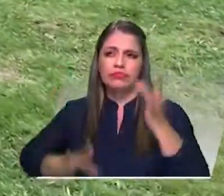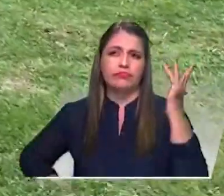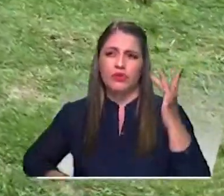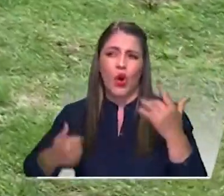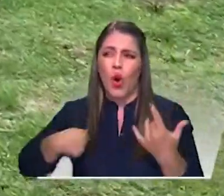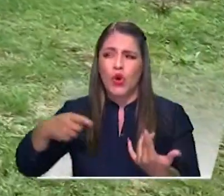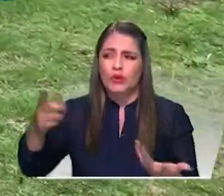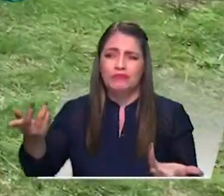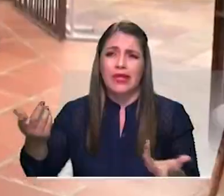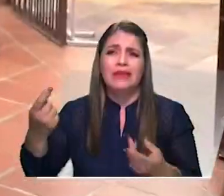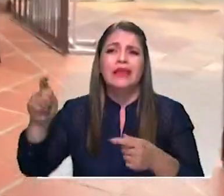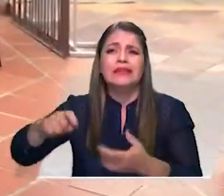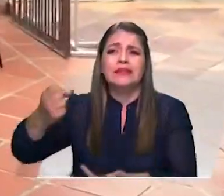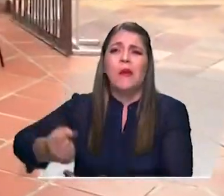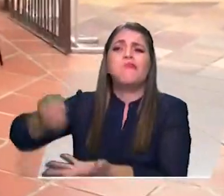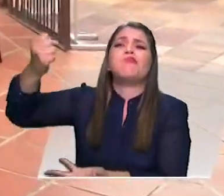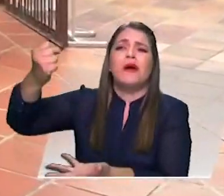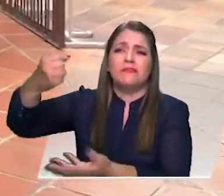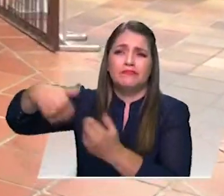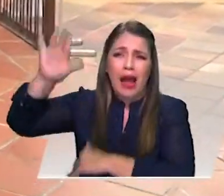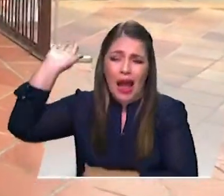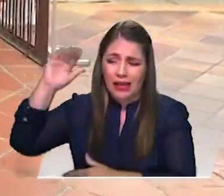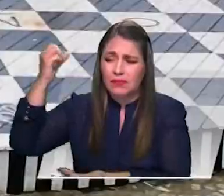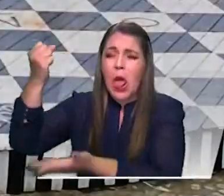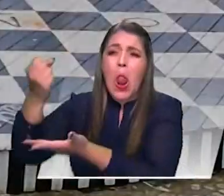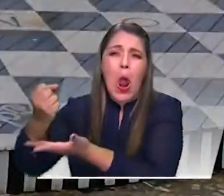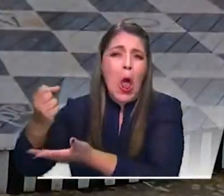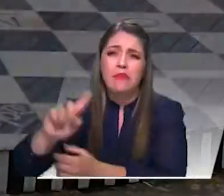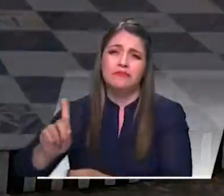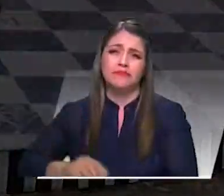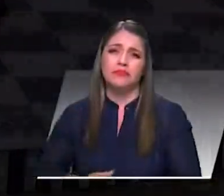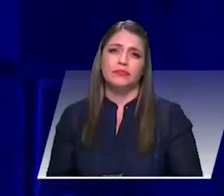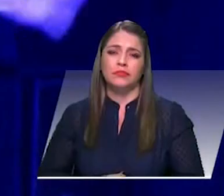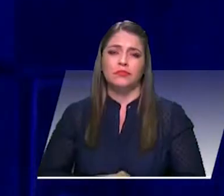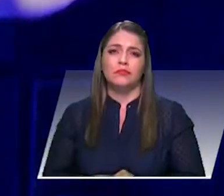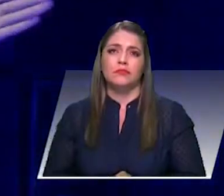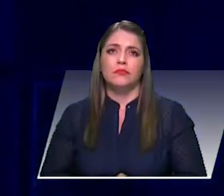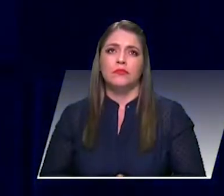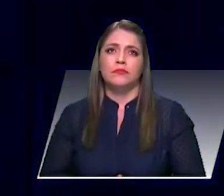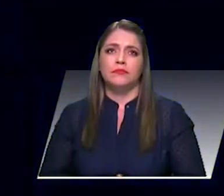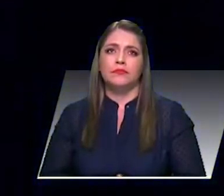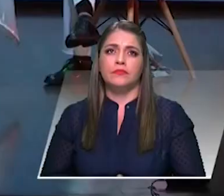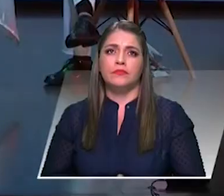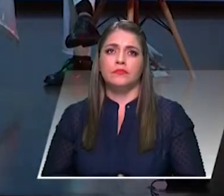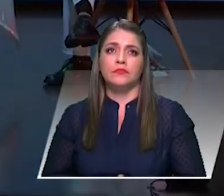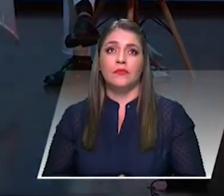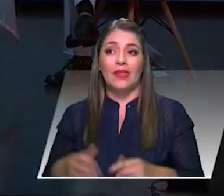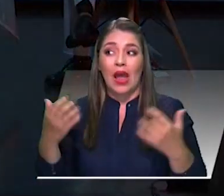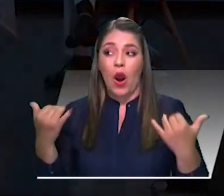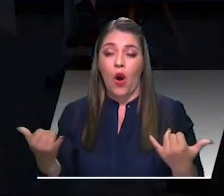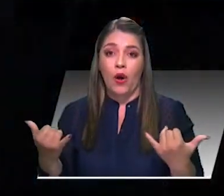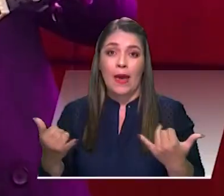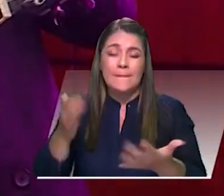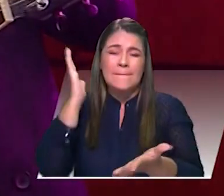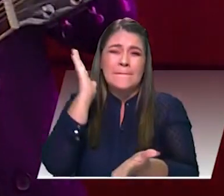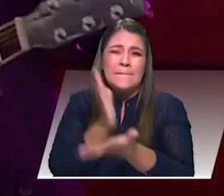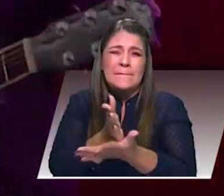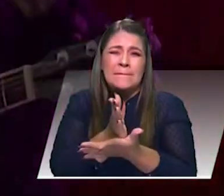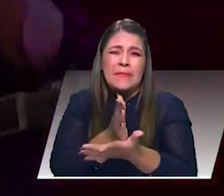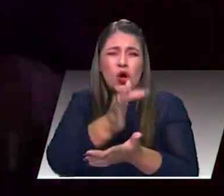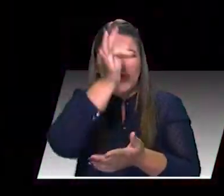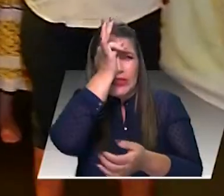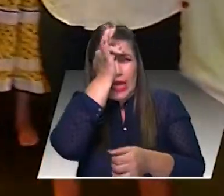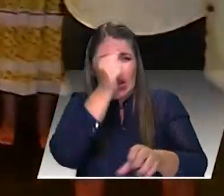que hacemos las salas de teatro de la ciudad para poder subsistir. Con la pandemia, las UCI no solo ganaron espacio en